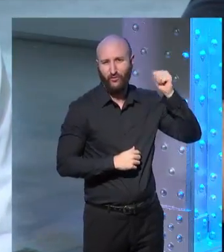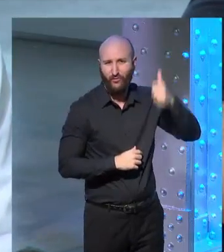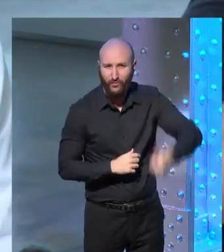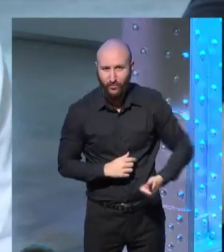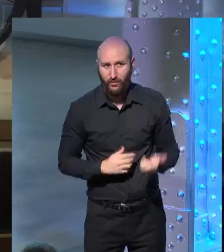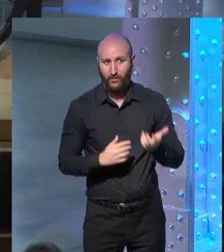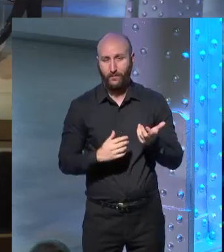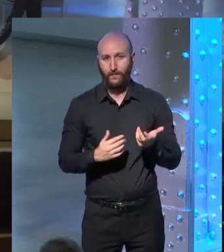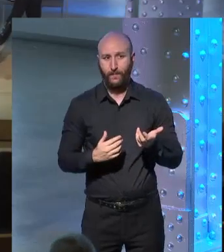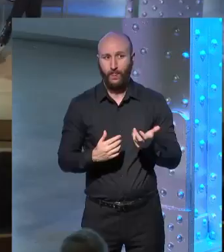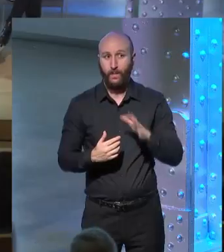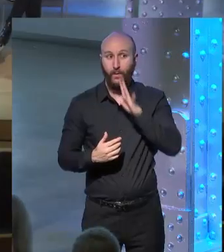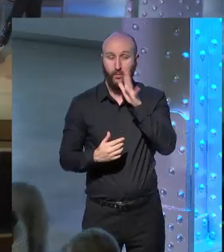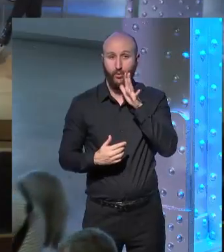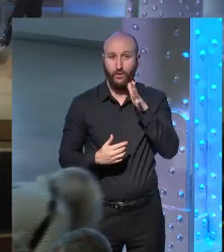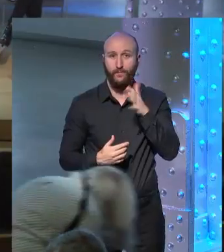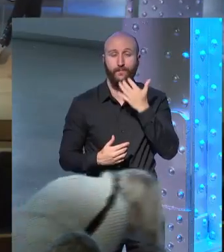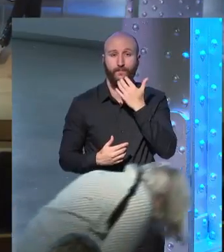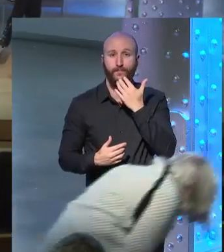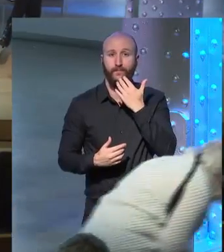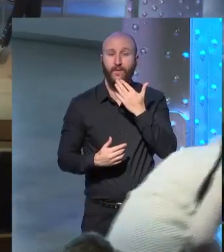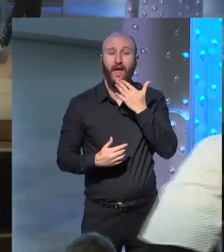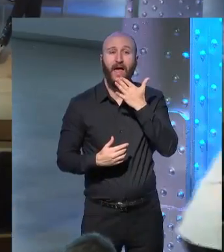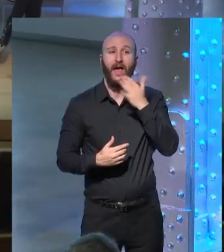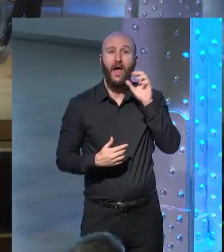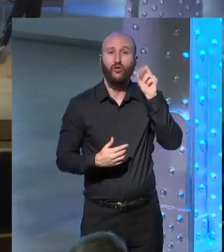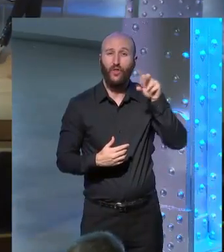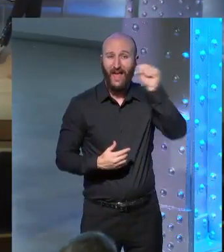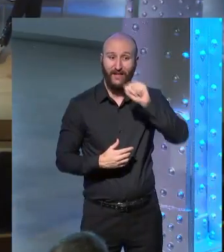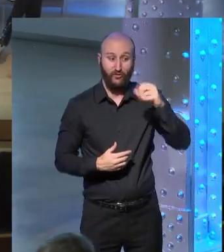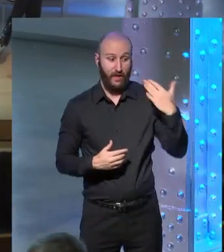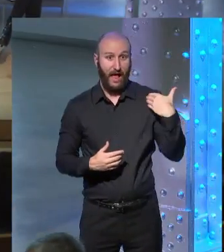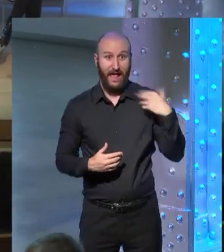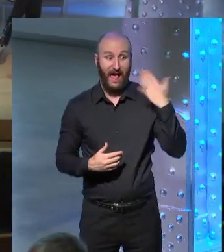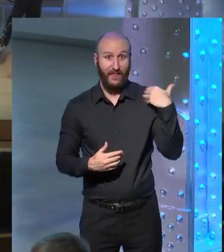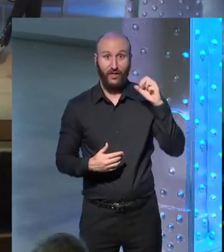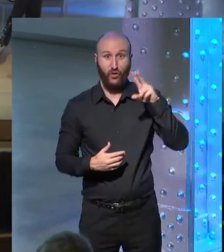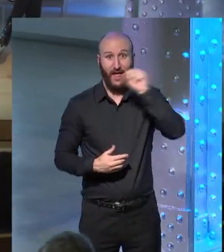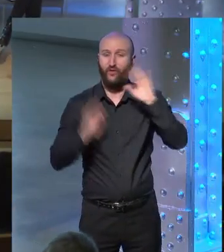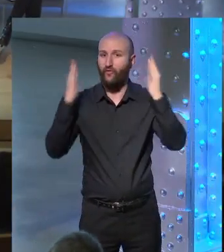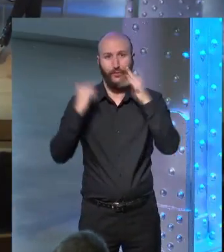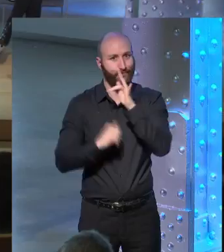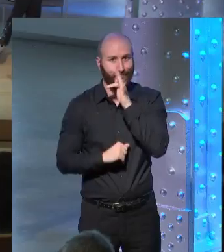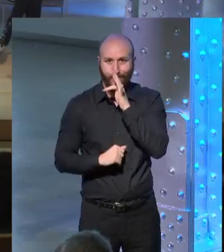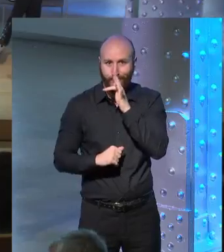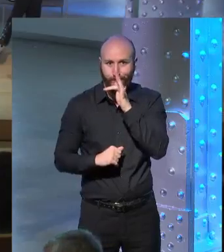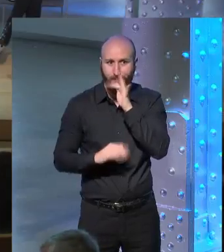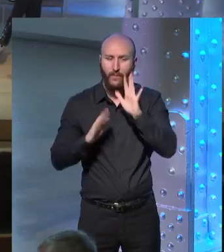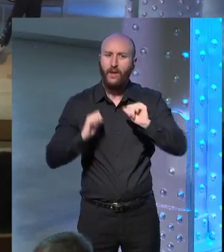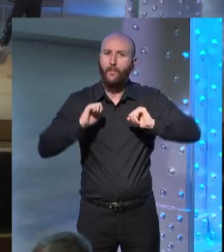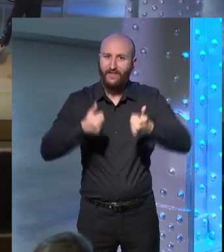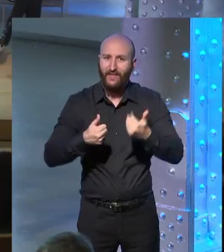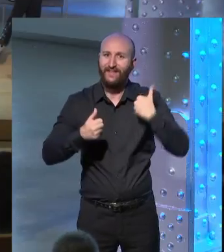Es que el dato de 12 años, que aún no existía Facebook, hace 12 años no existía Facebook, y ya empezaban a formarse en